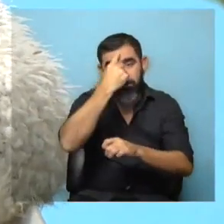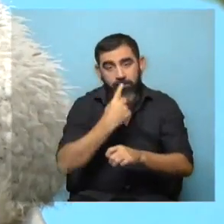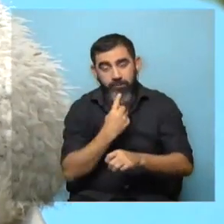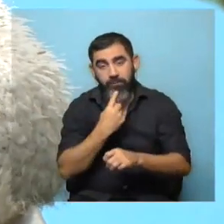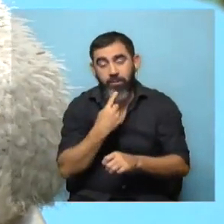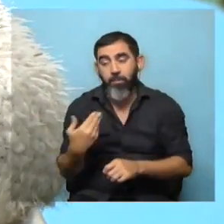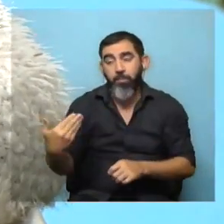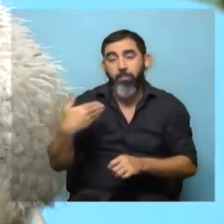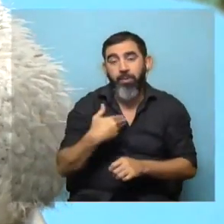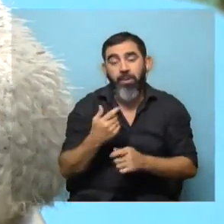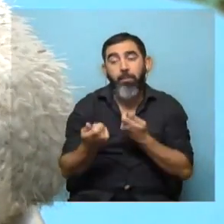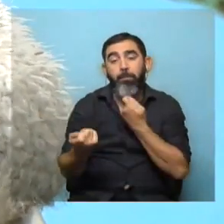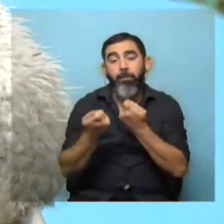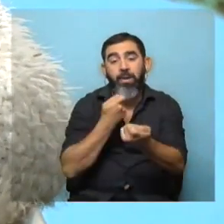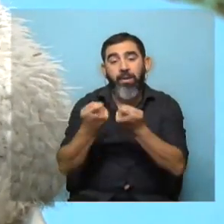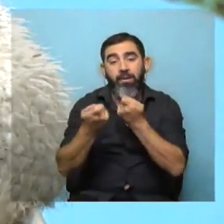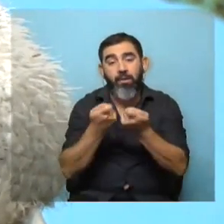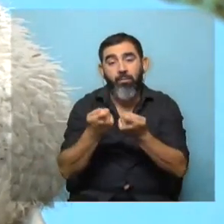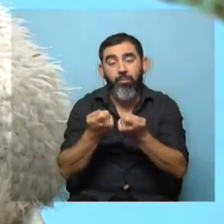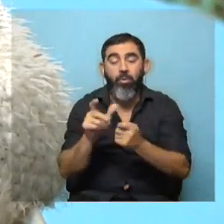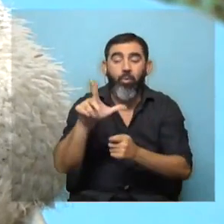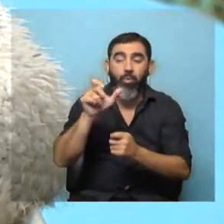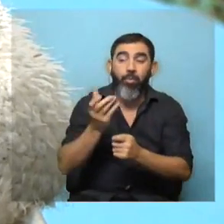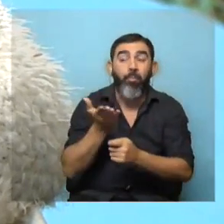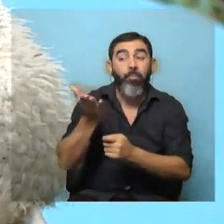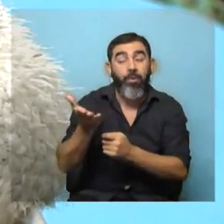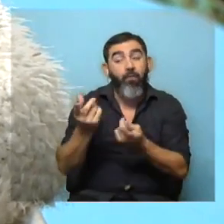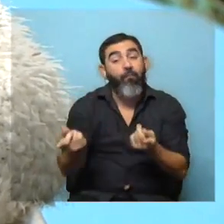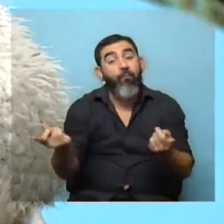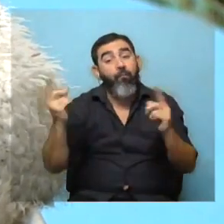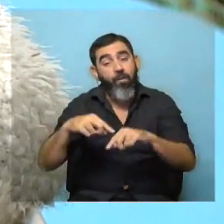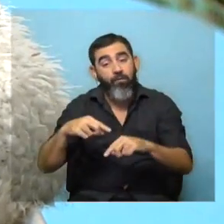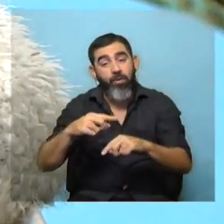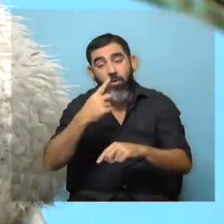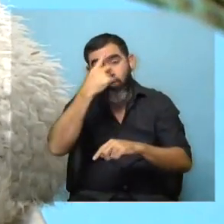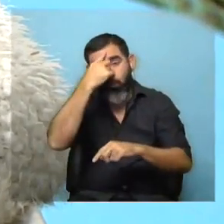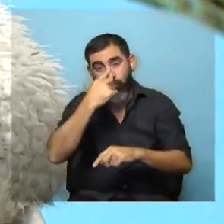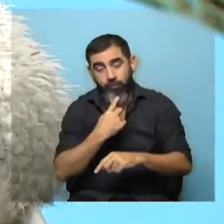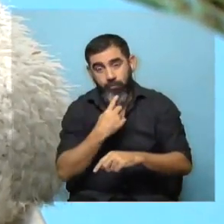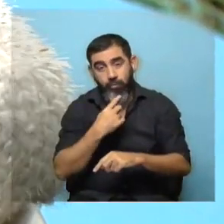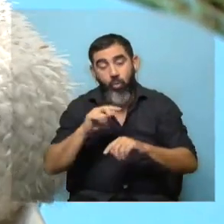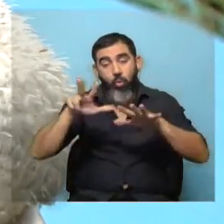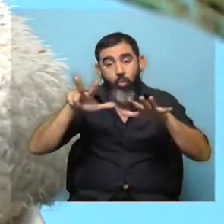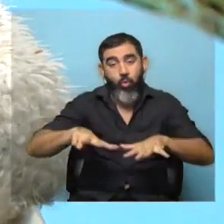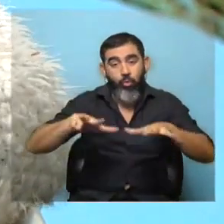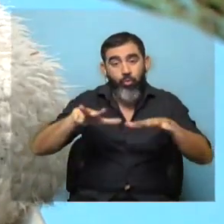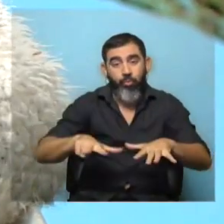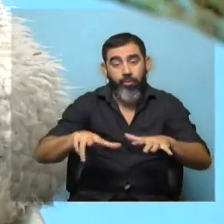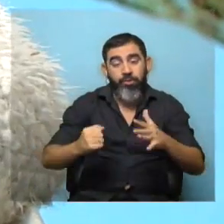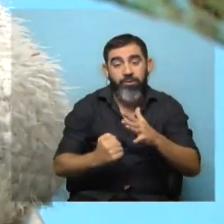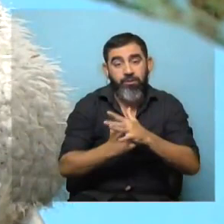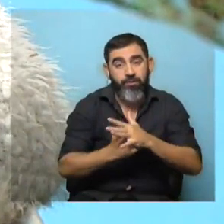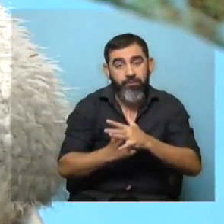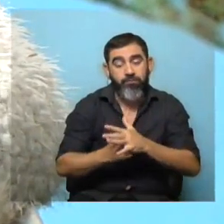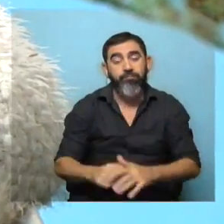nos pidieron en préstamo, con la condición obviamente de que va a volver a la colección del museo en 8 meses, no más de eso, y